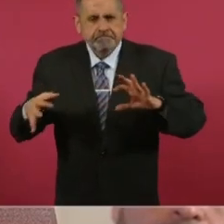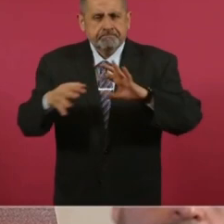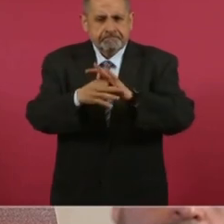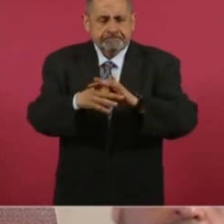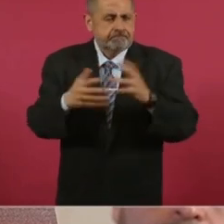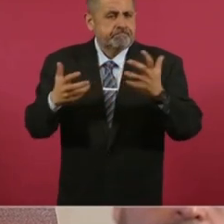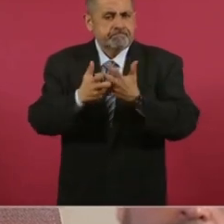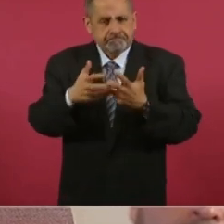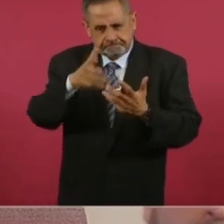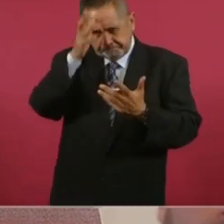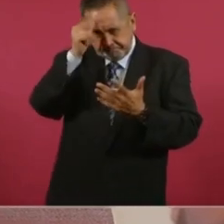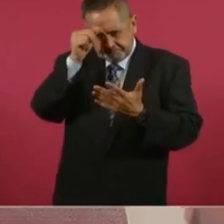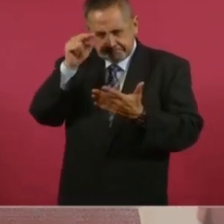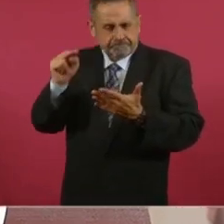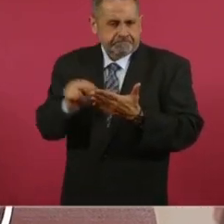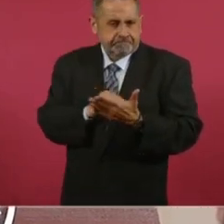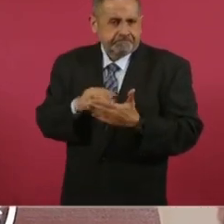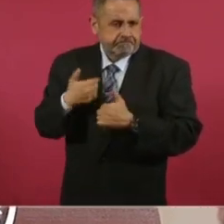pero